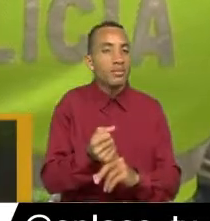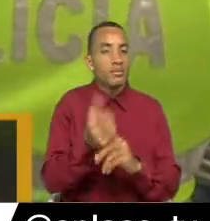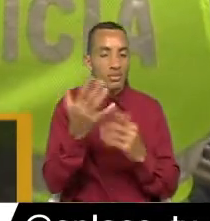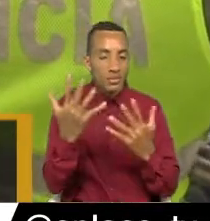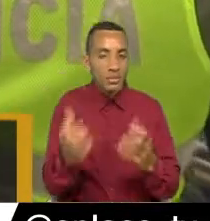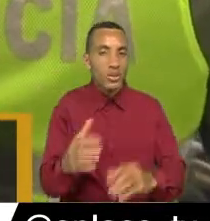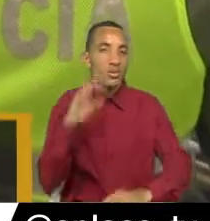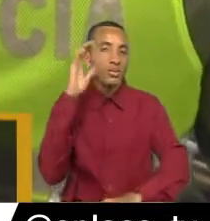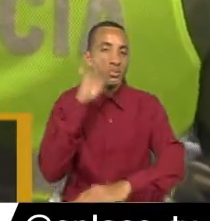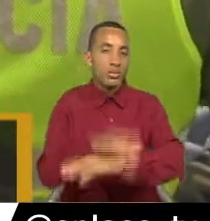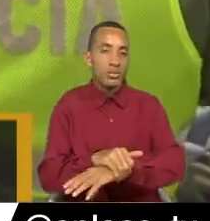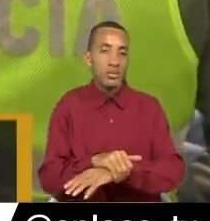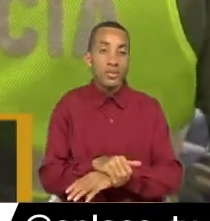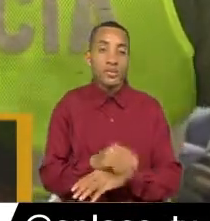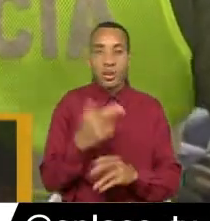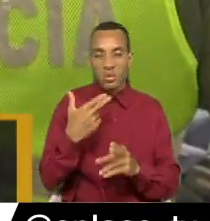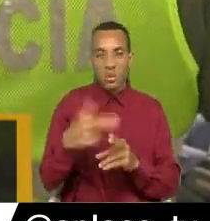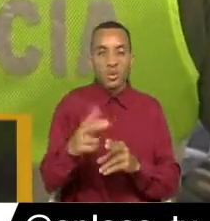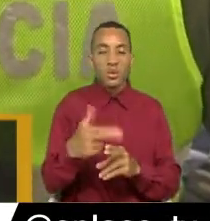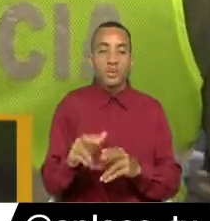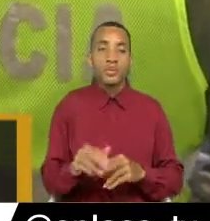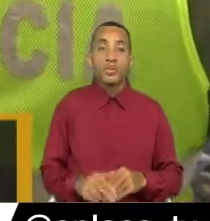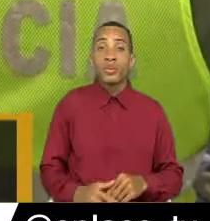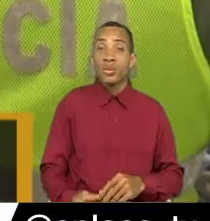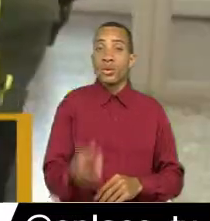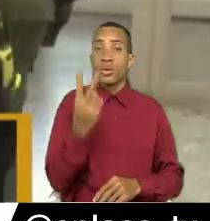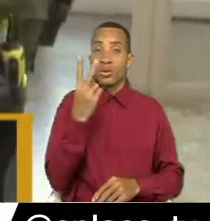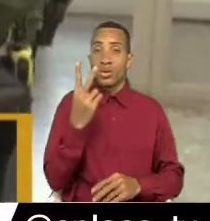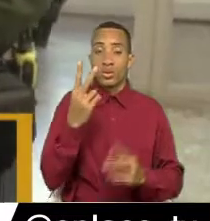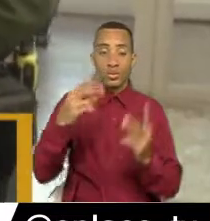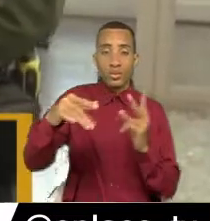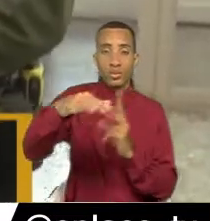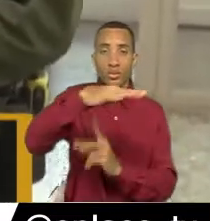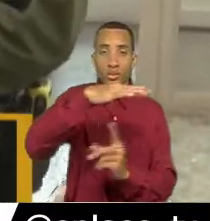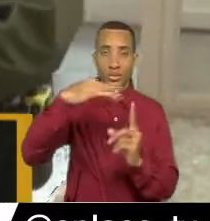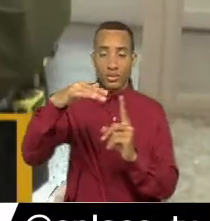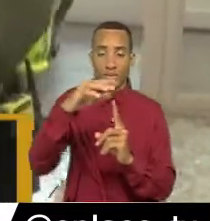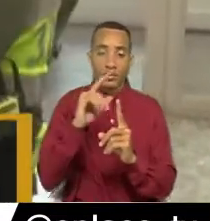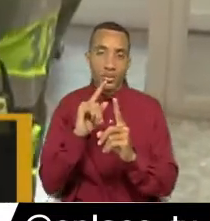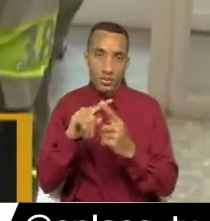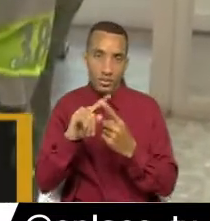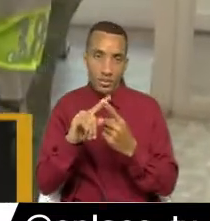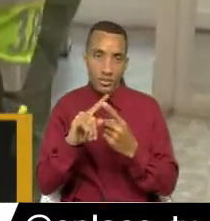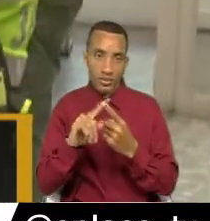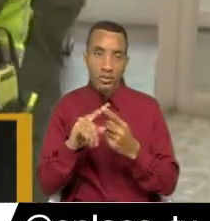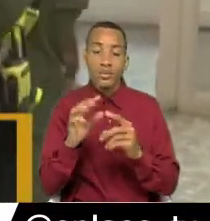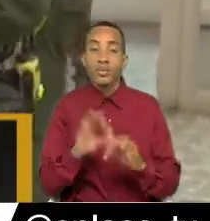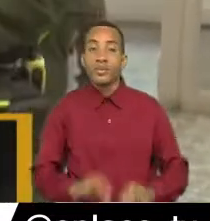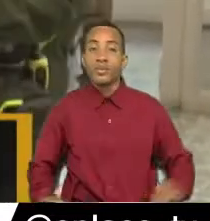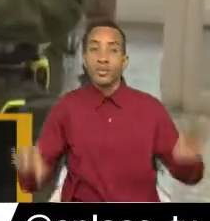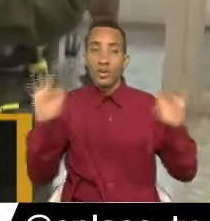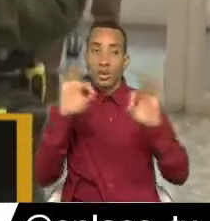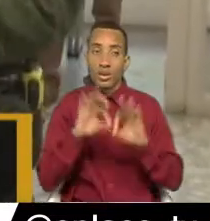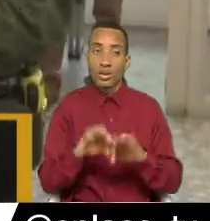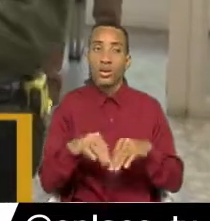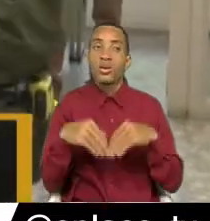este ámbito es importante señalar dos situaciones y es la primera, la importancia de hacer uso